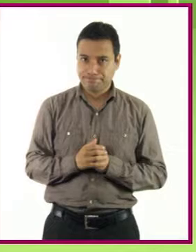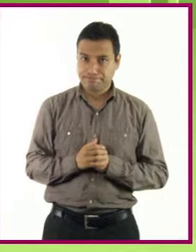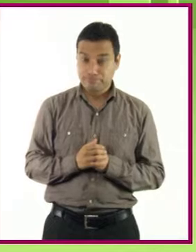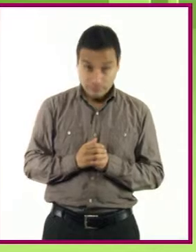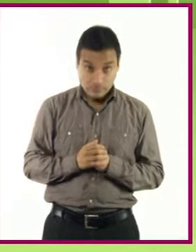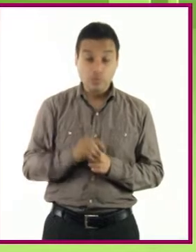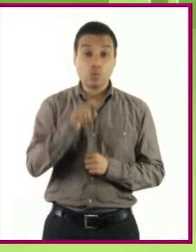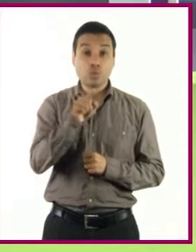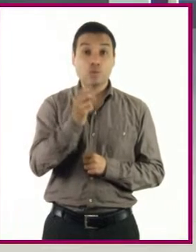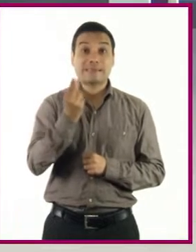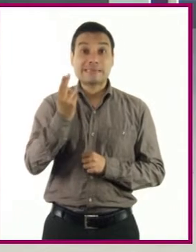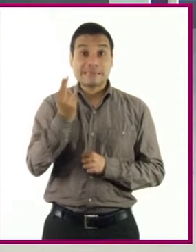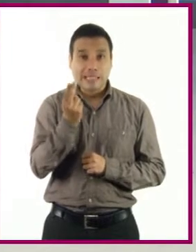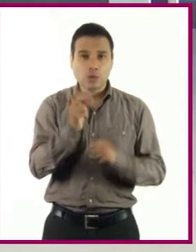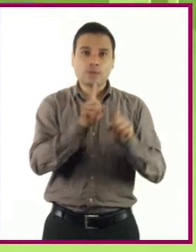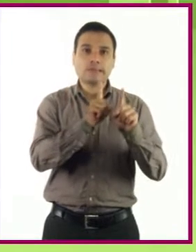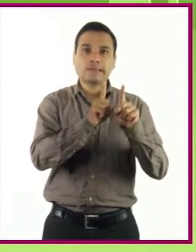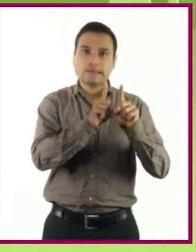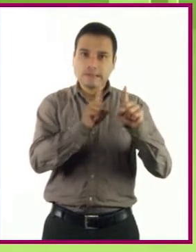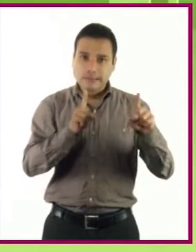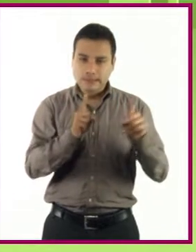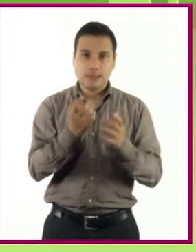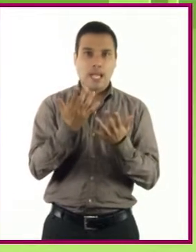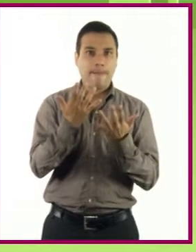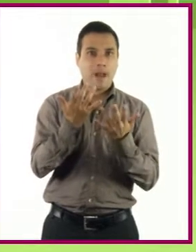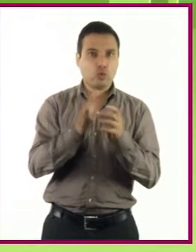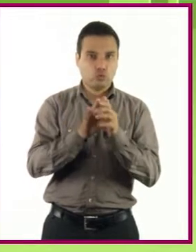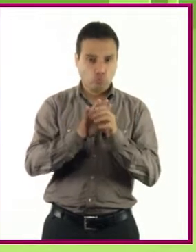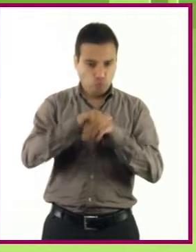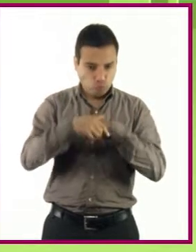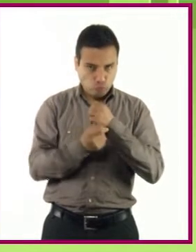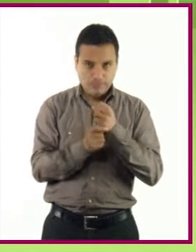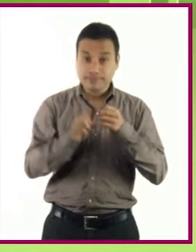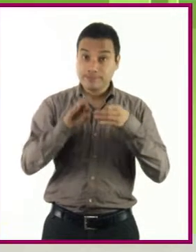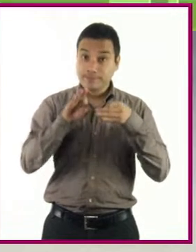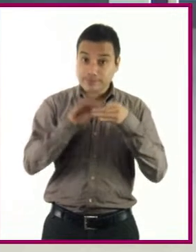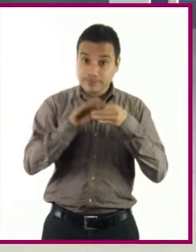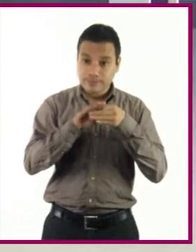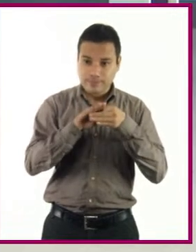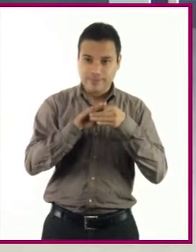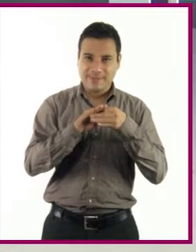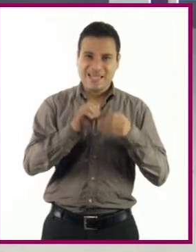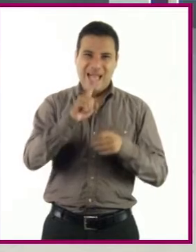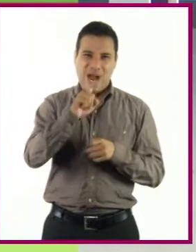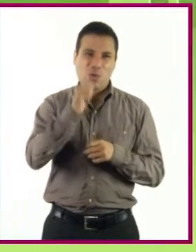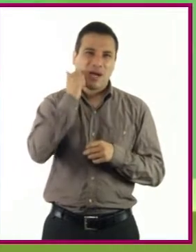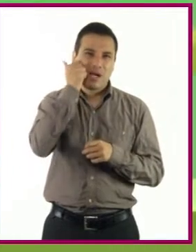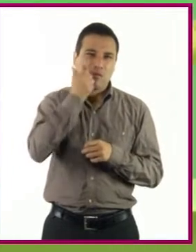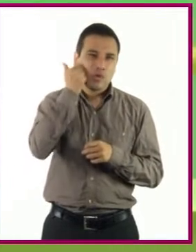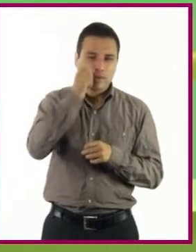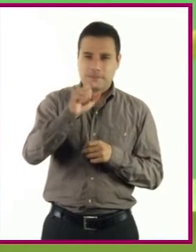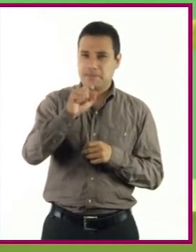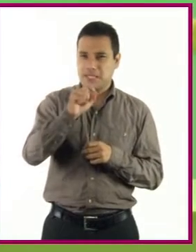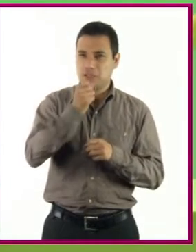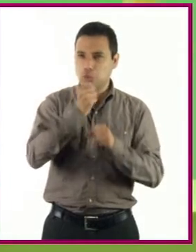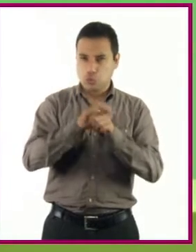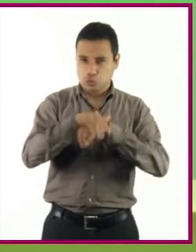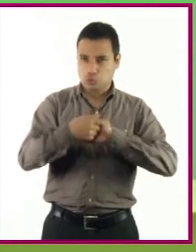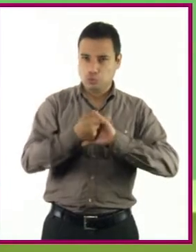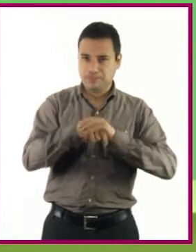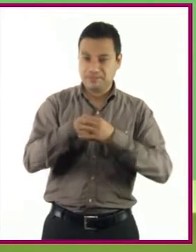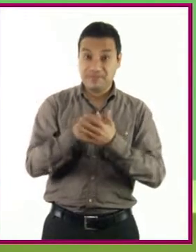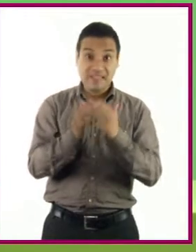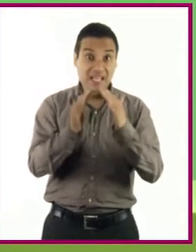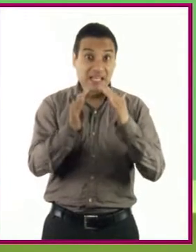sana distancia y lavarse constantemente las manos con agua y jabón durante al menos 20 segundos. Al salir de